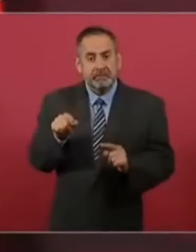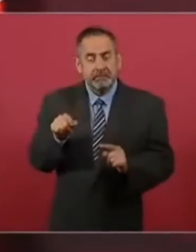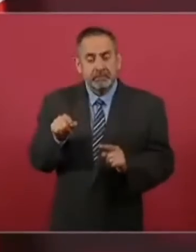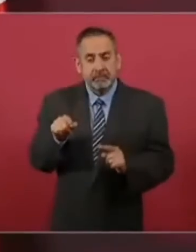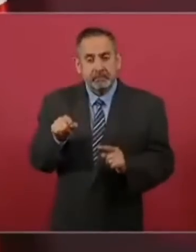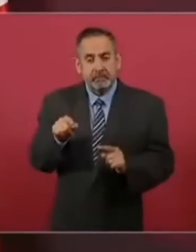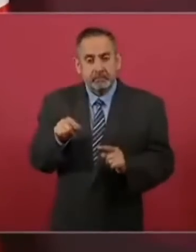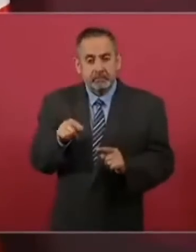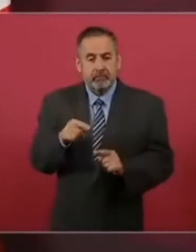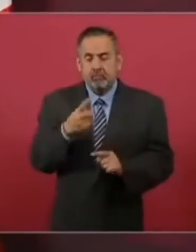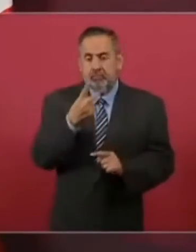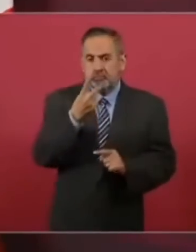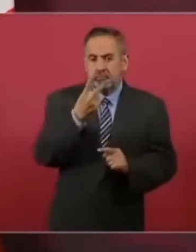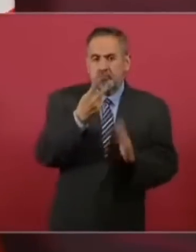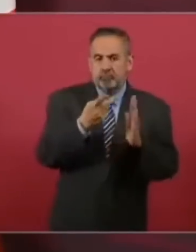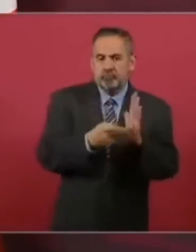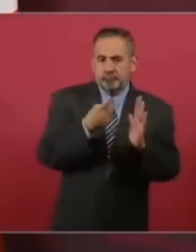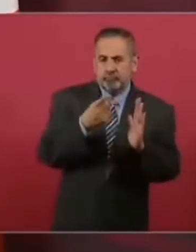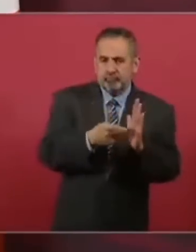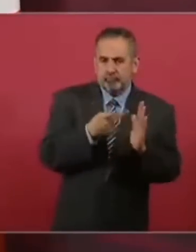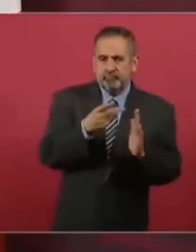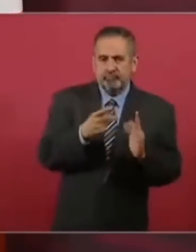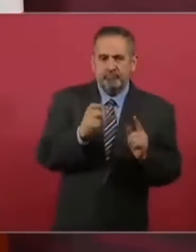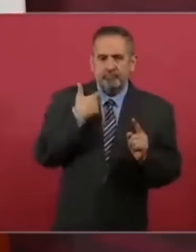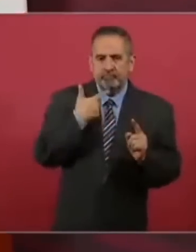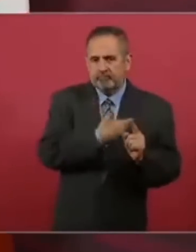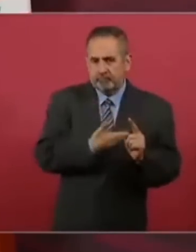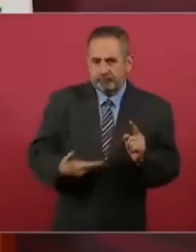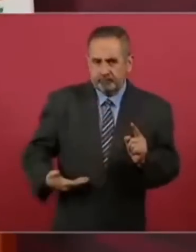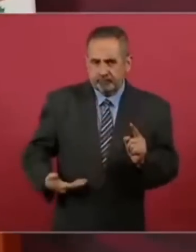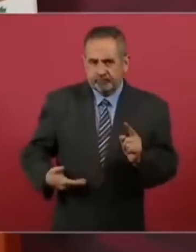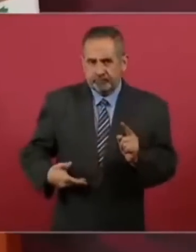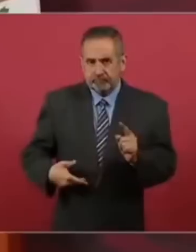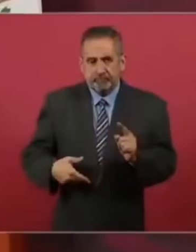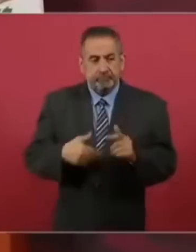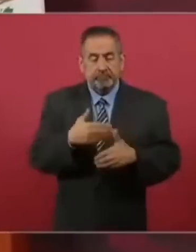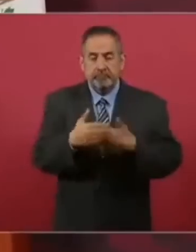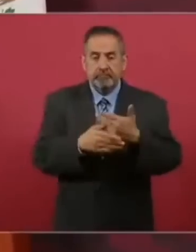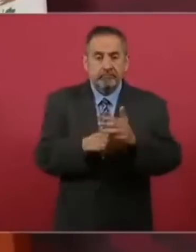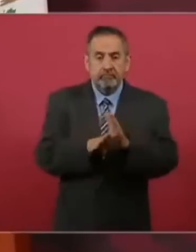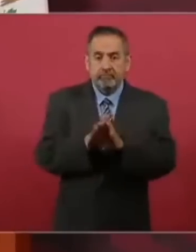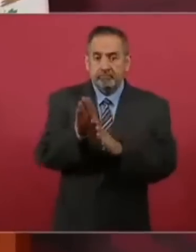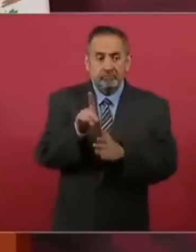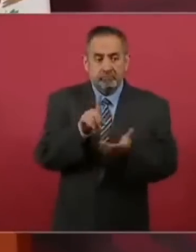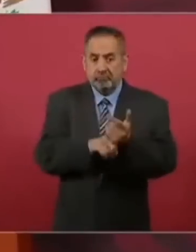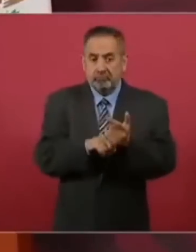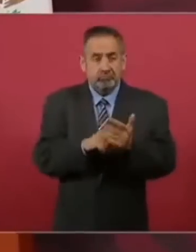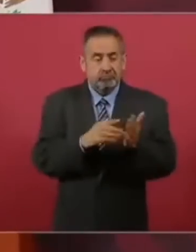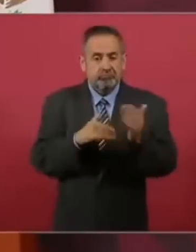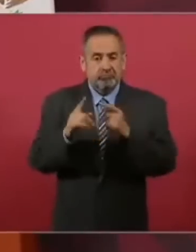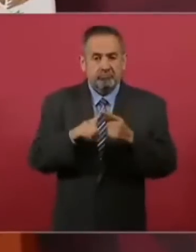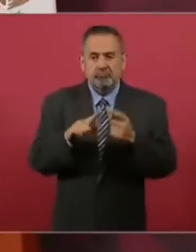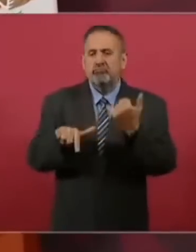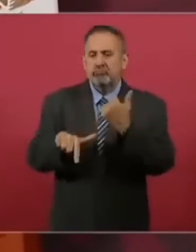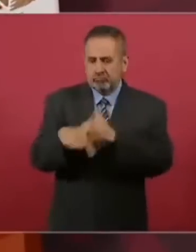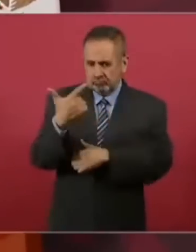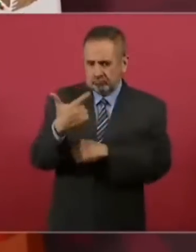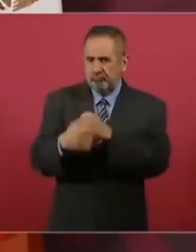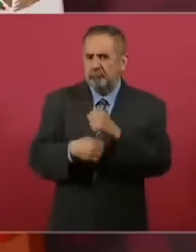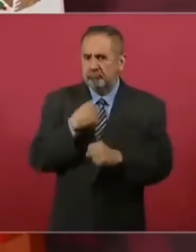en dos sexenios, básicamente. Cuando el desarrollo estabilizador, 12